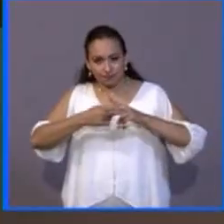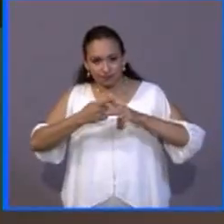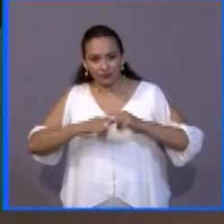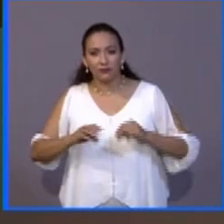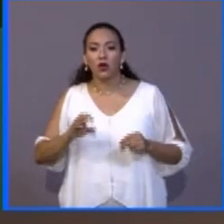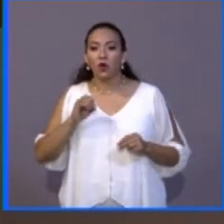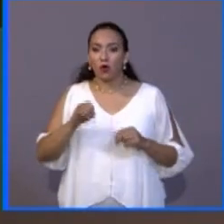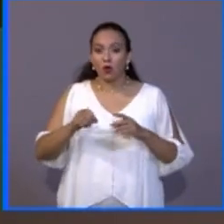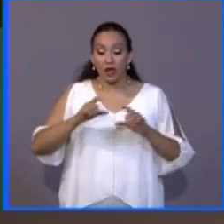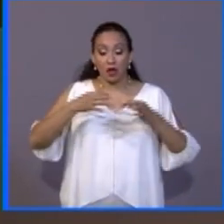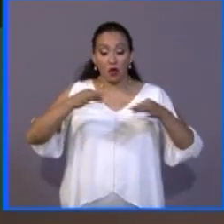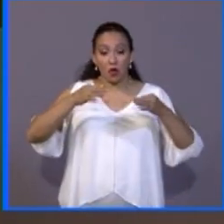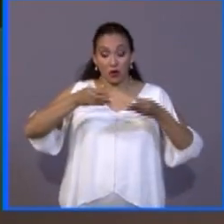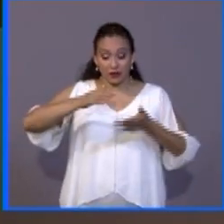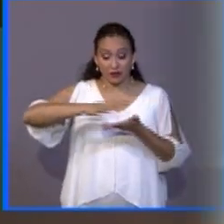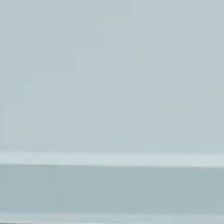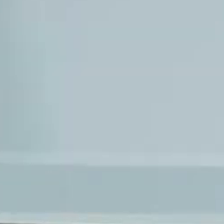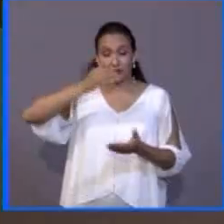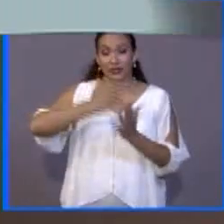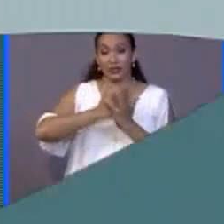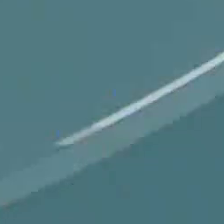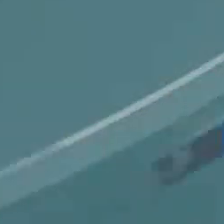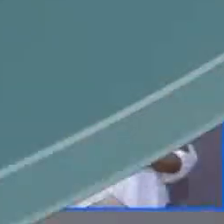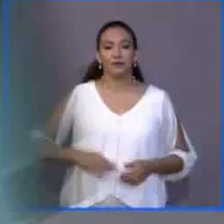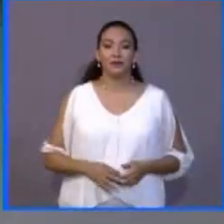presunto exceso de boletas.